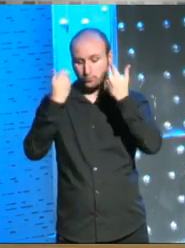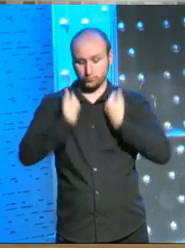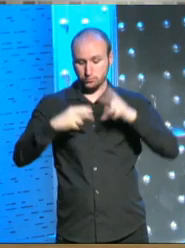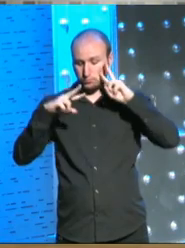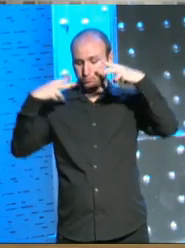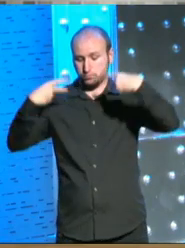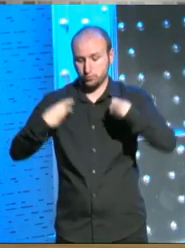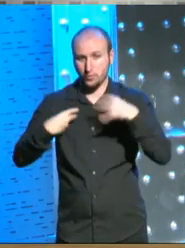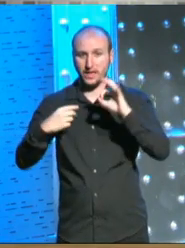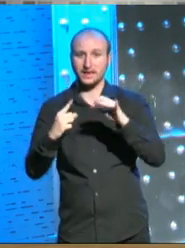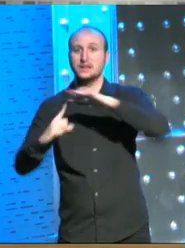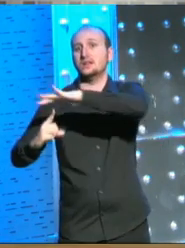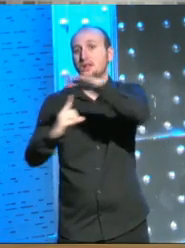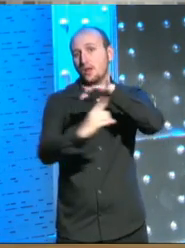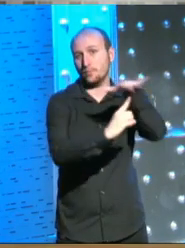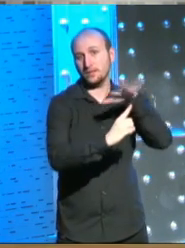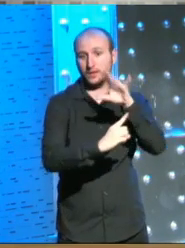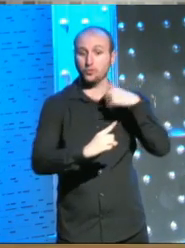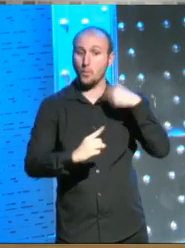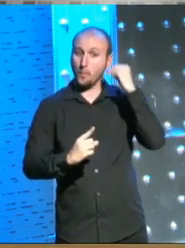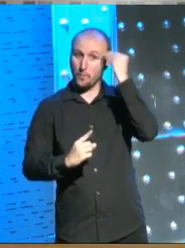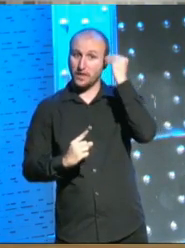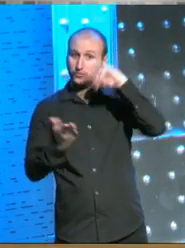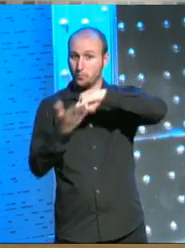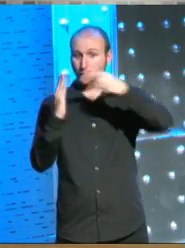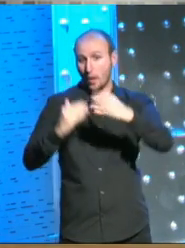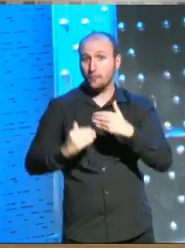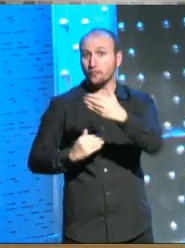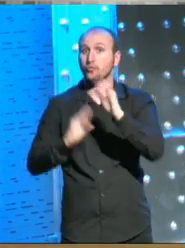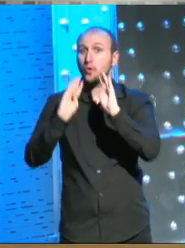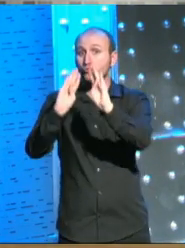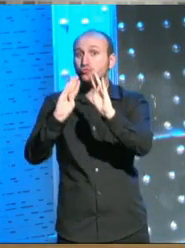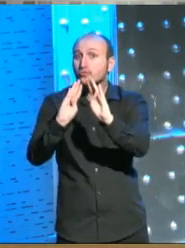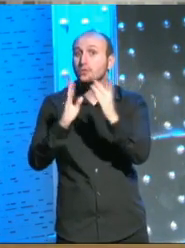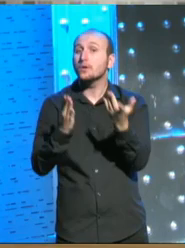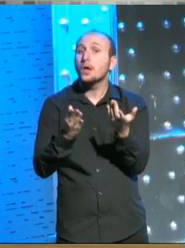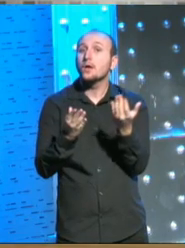nos rodea. Y yo pienso que el futuro de las tecnologías de la imagen es justamente uno de